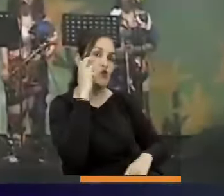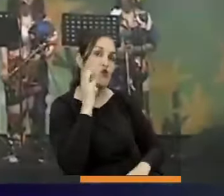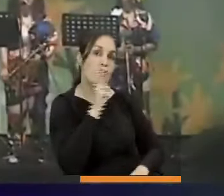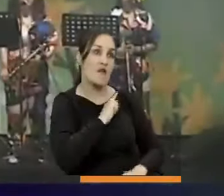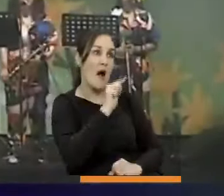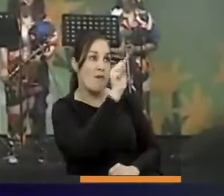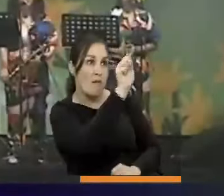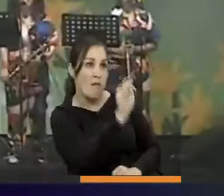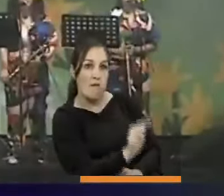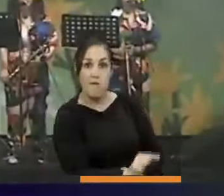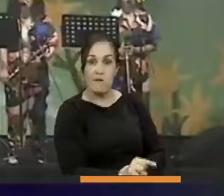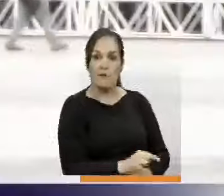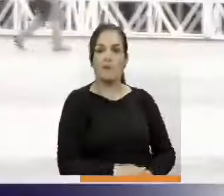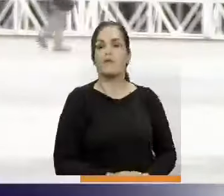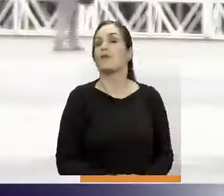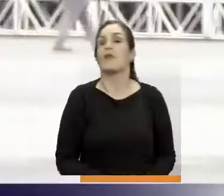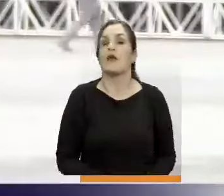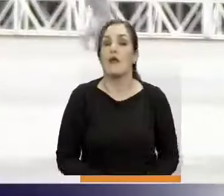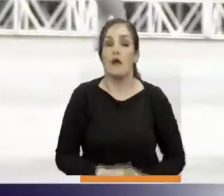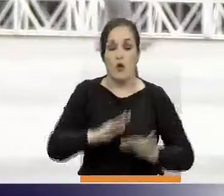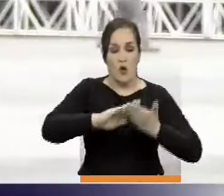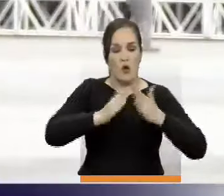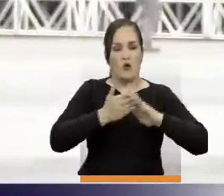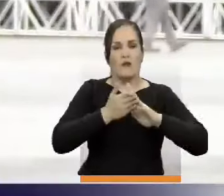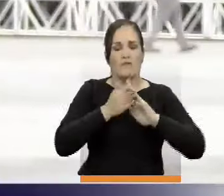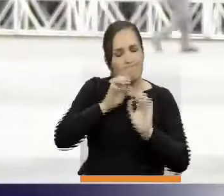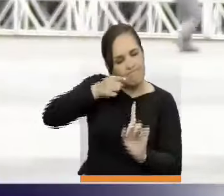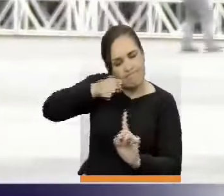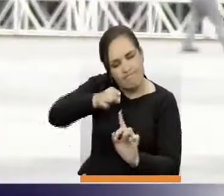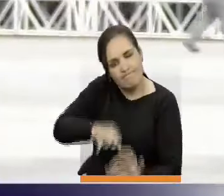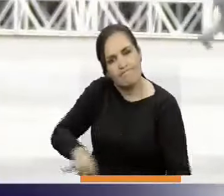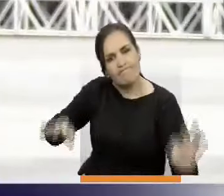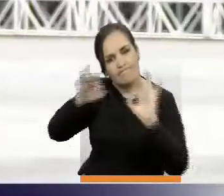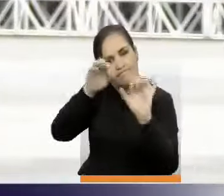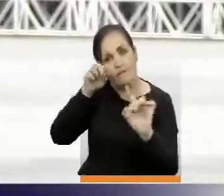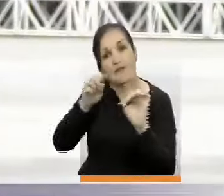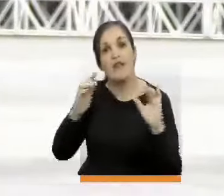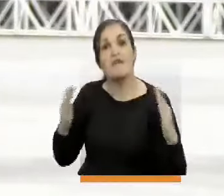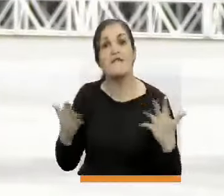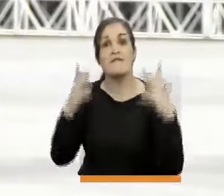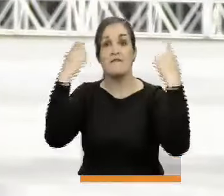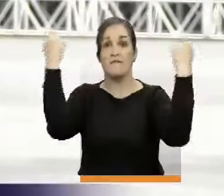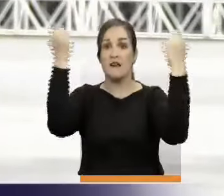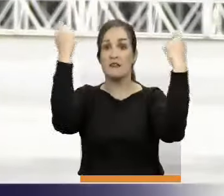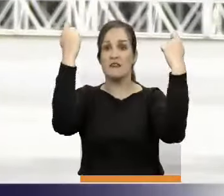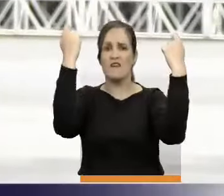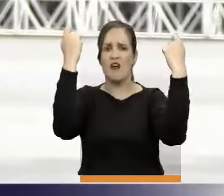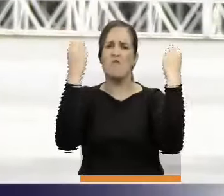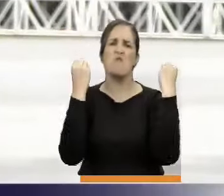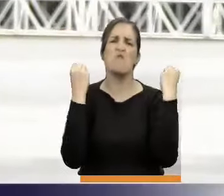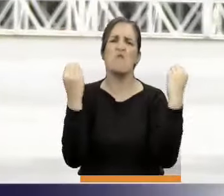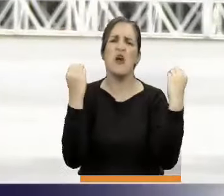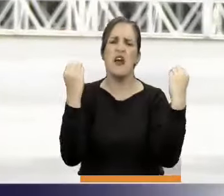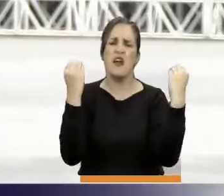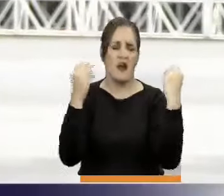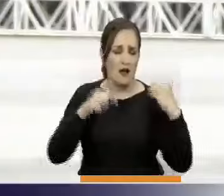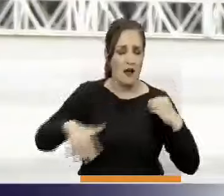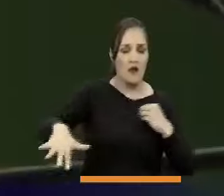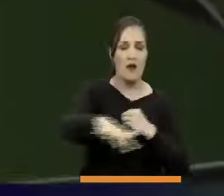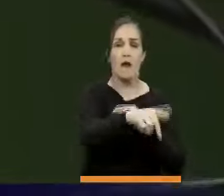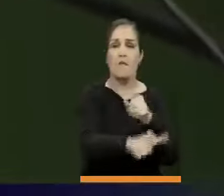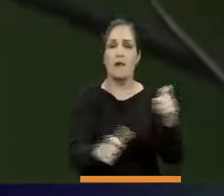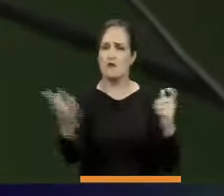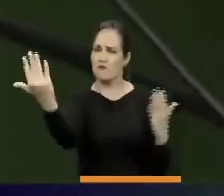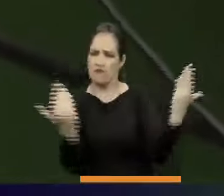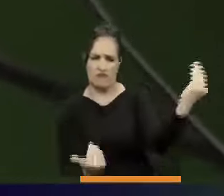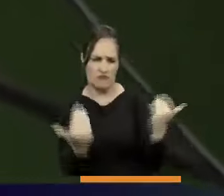Cauca. Para nosotros la comunidad es lo más esencial. Este es un festival que se hace para que todos nuestros